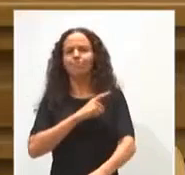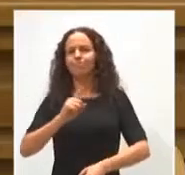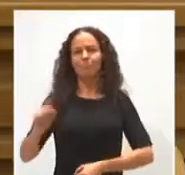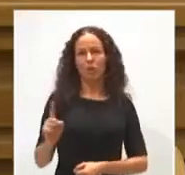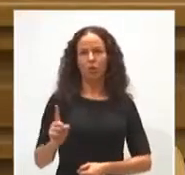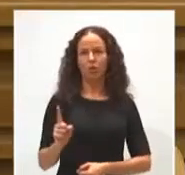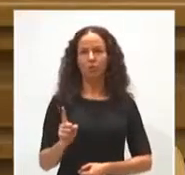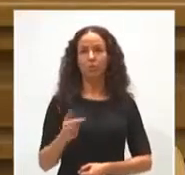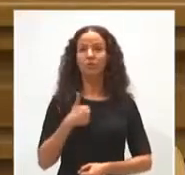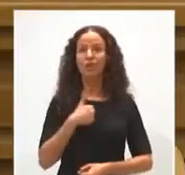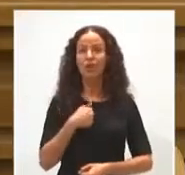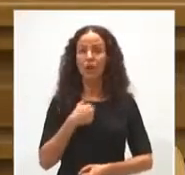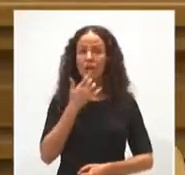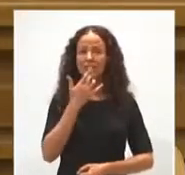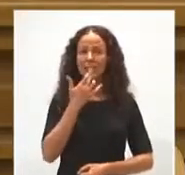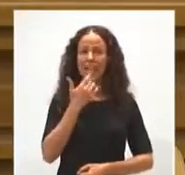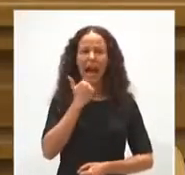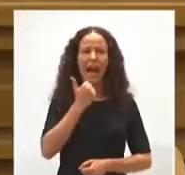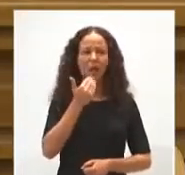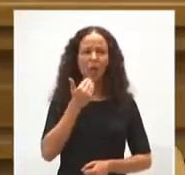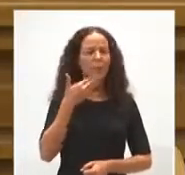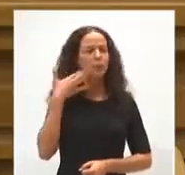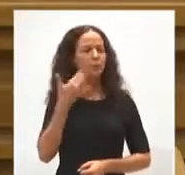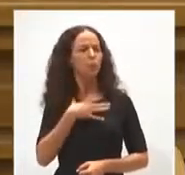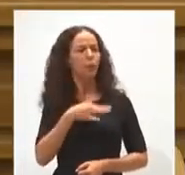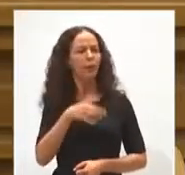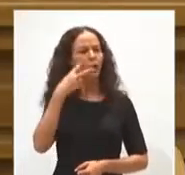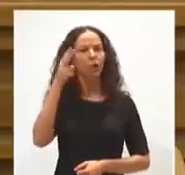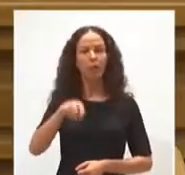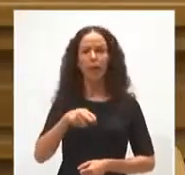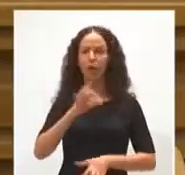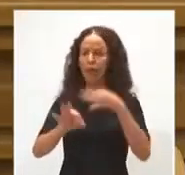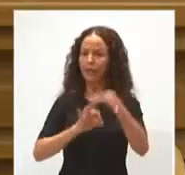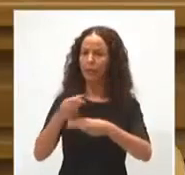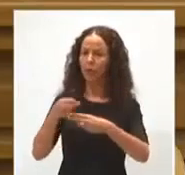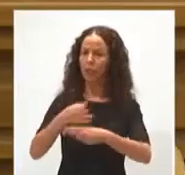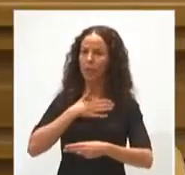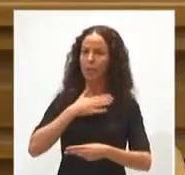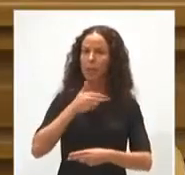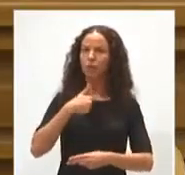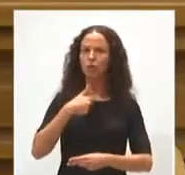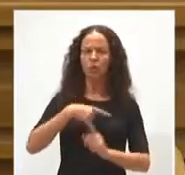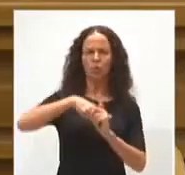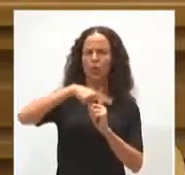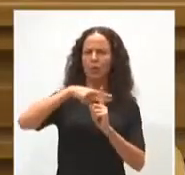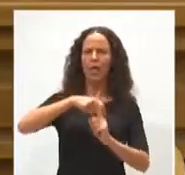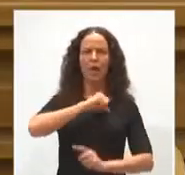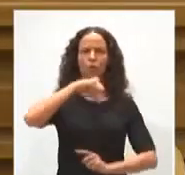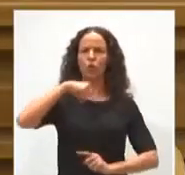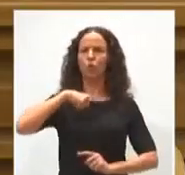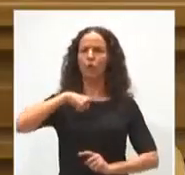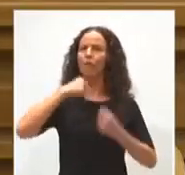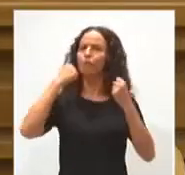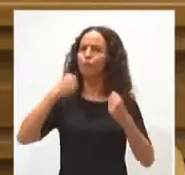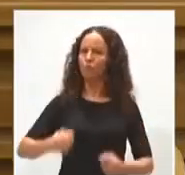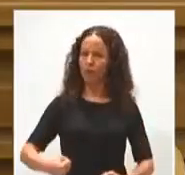si hay algo que puedo presumir y reconocer a mi propia organización política es que tengo un nivel de autonomía respecto de las consignas